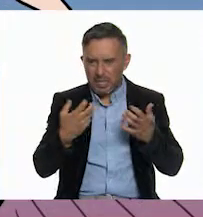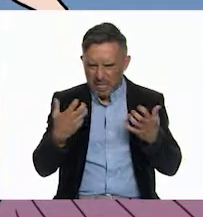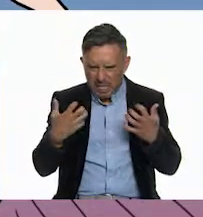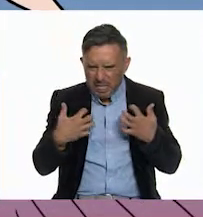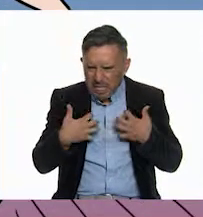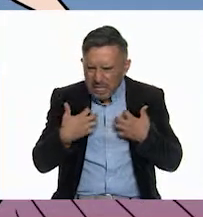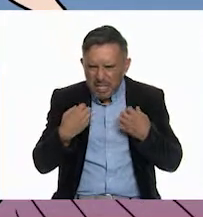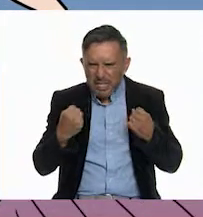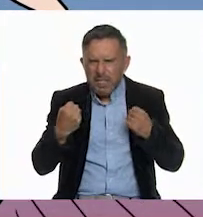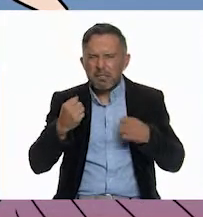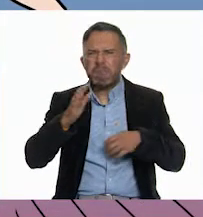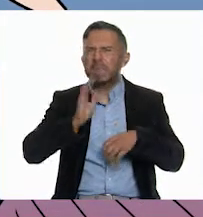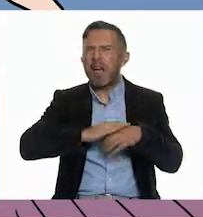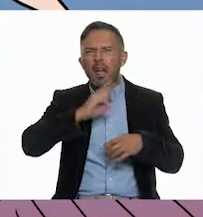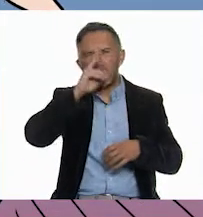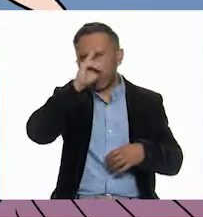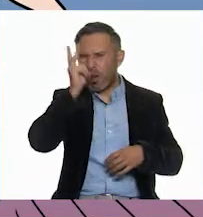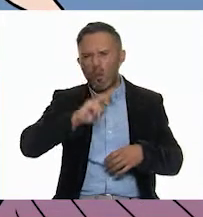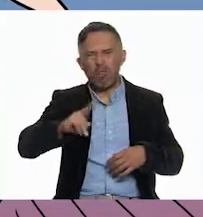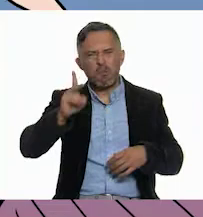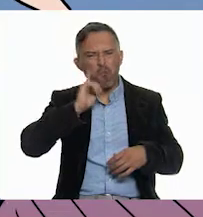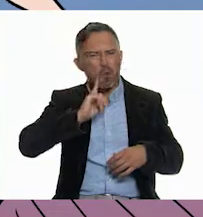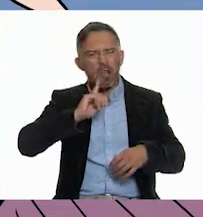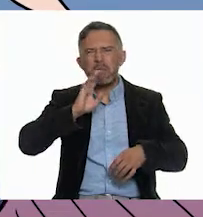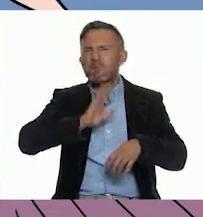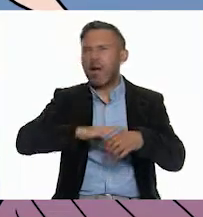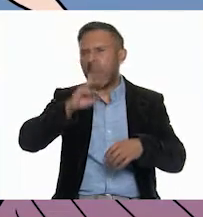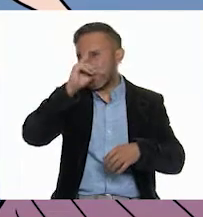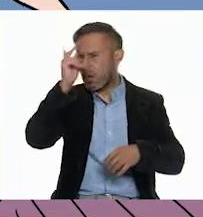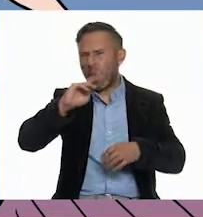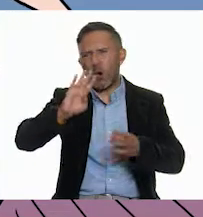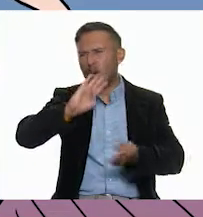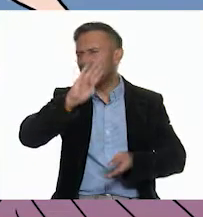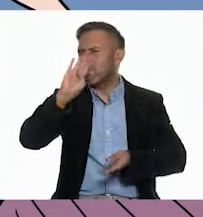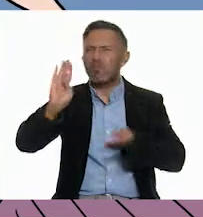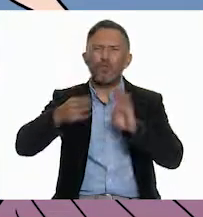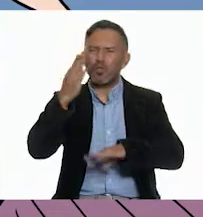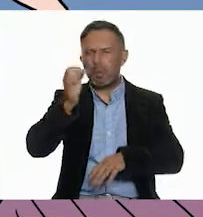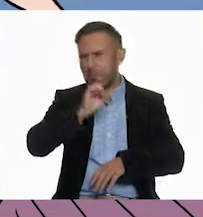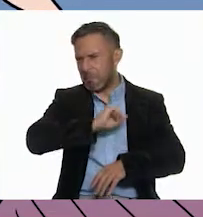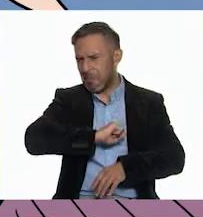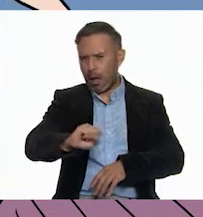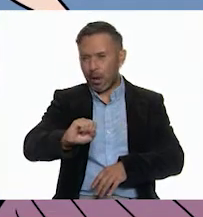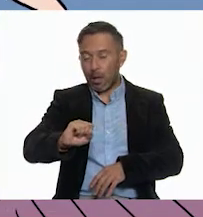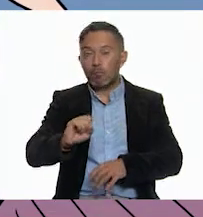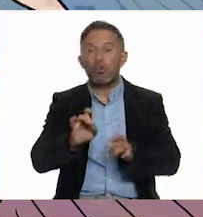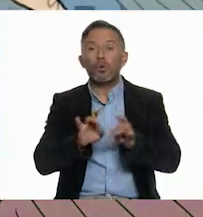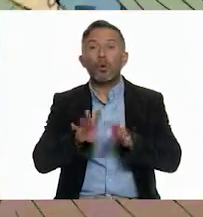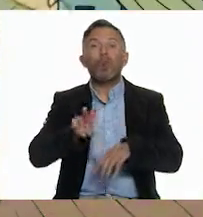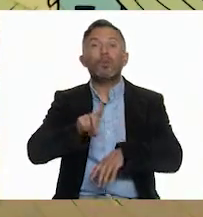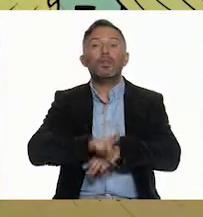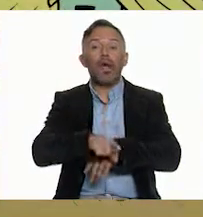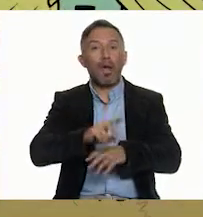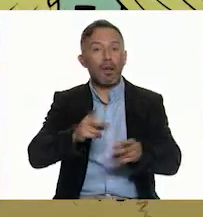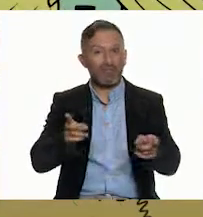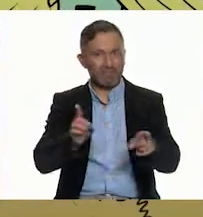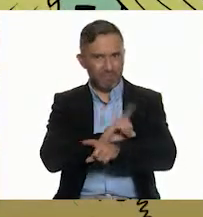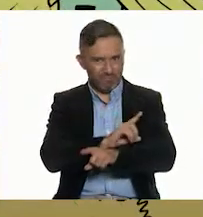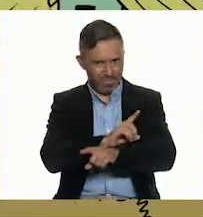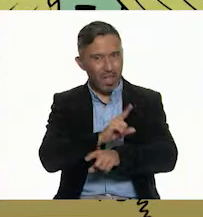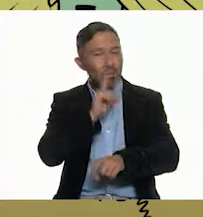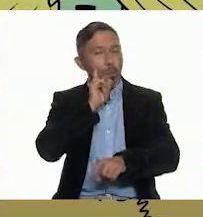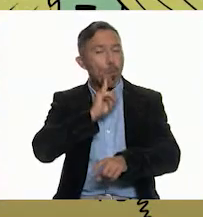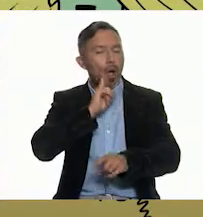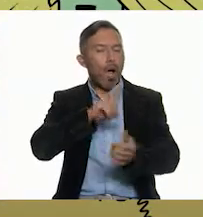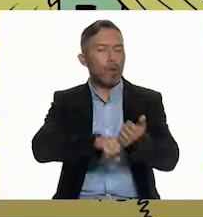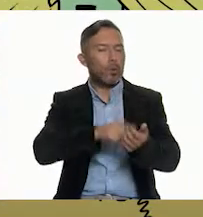la peorcísima de todas las mujeres del mundo. Pero un buen día, mientras la señora dormía su siesta, los habitantes del pueblo